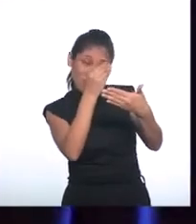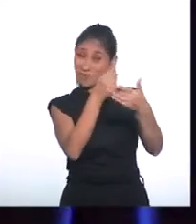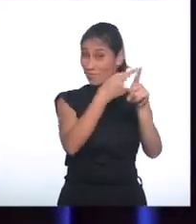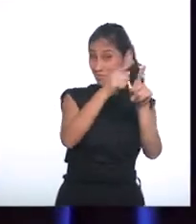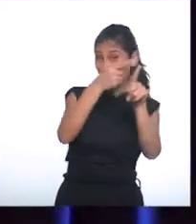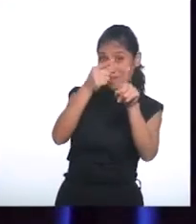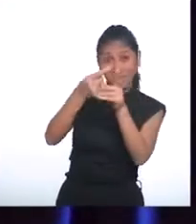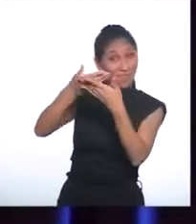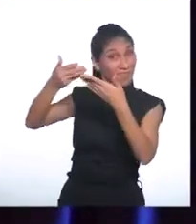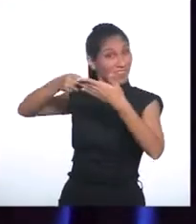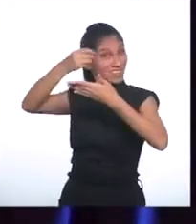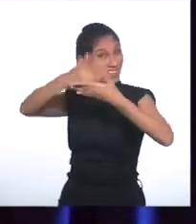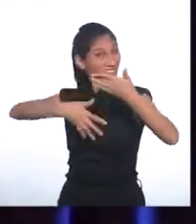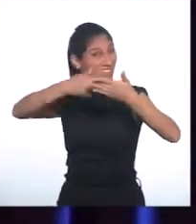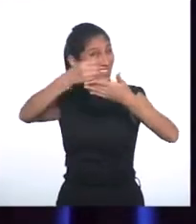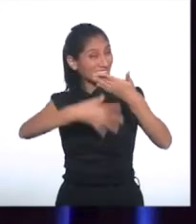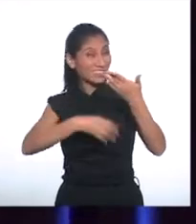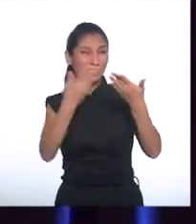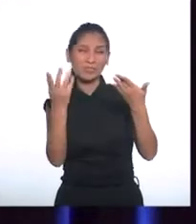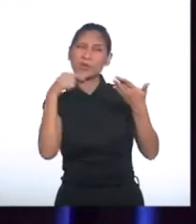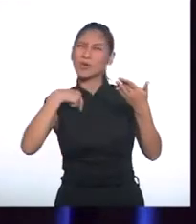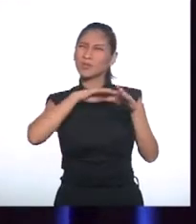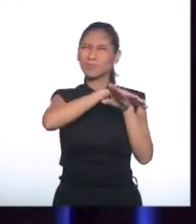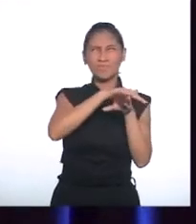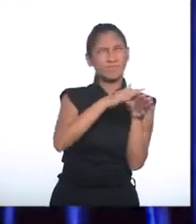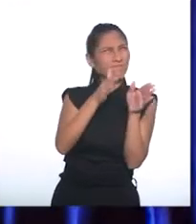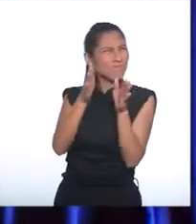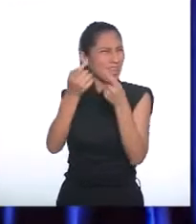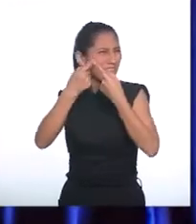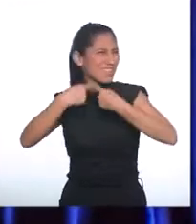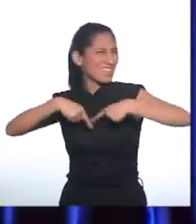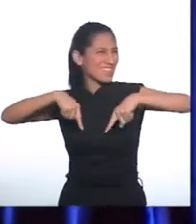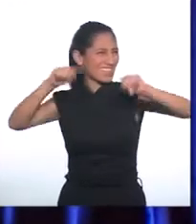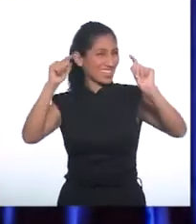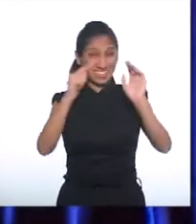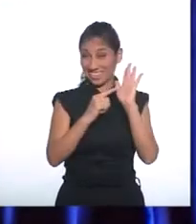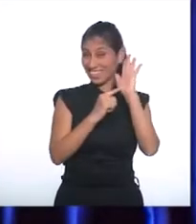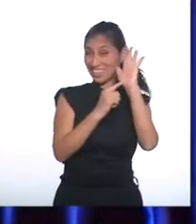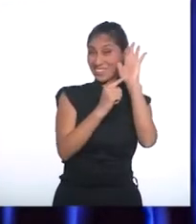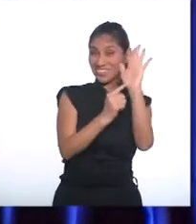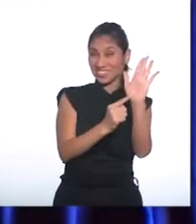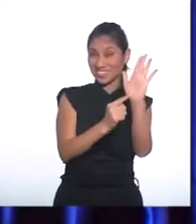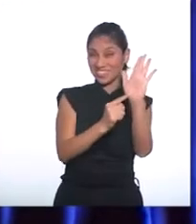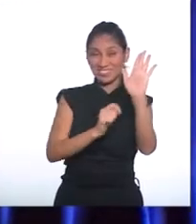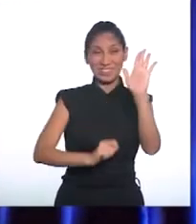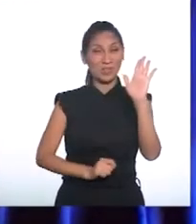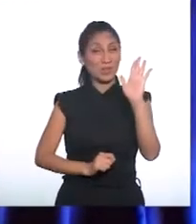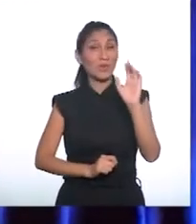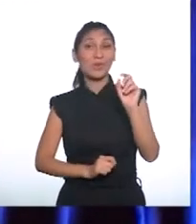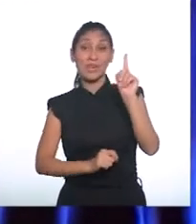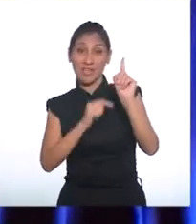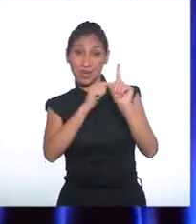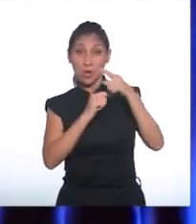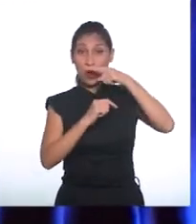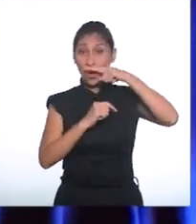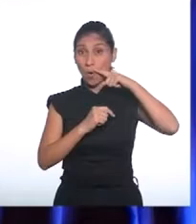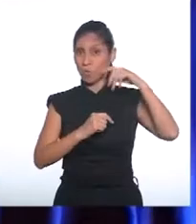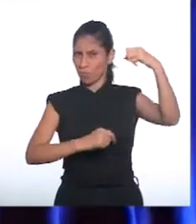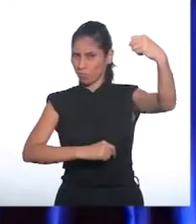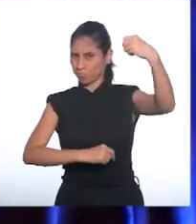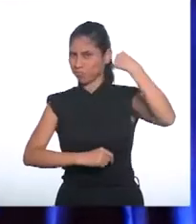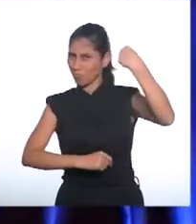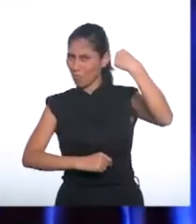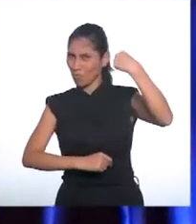textos. Hoy tengo un plan distinto. Les presento Un hombre con poder, de